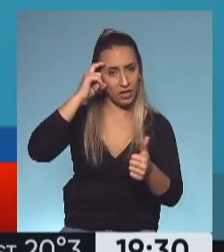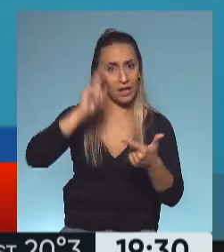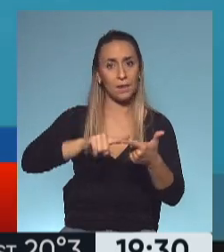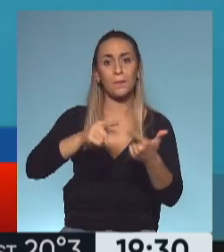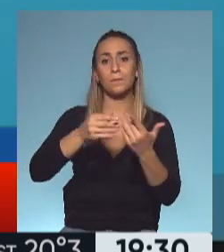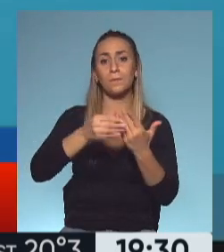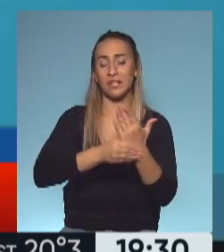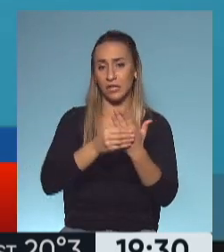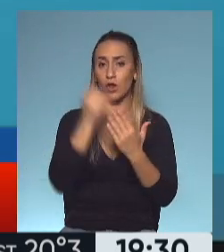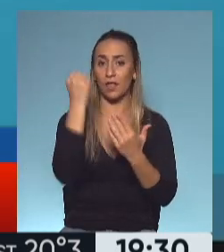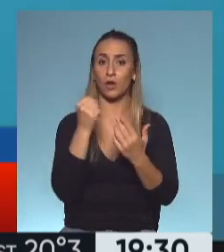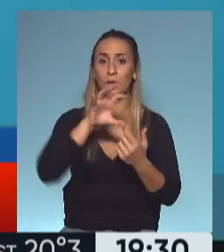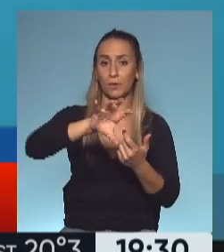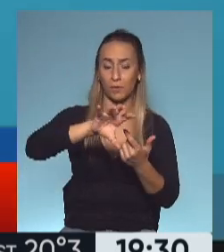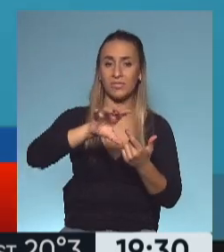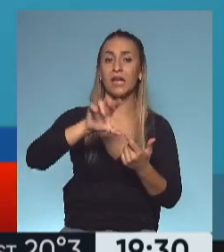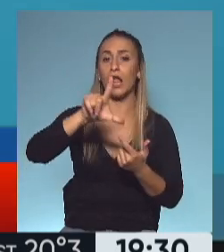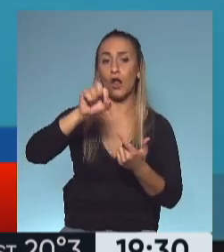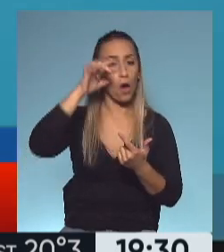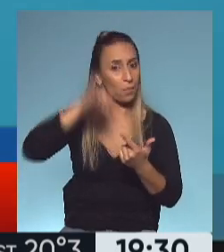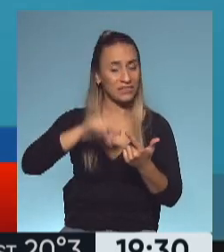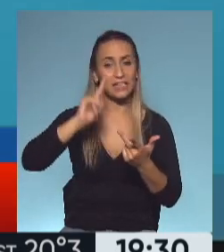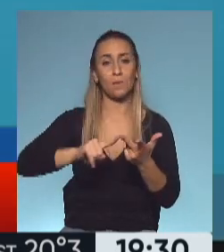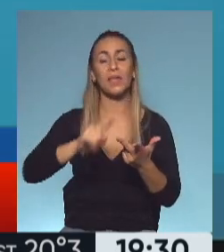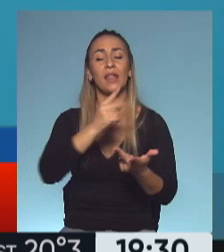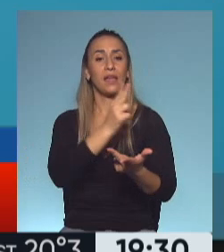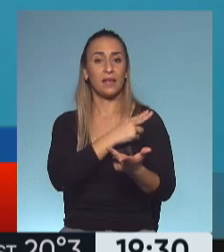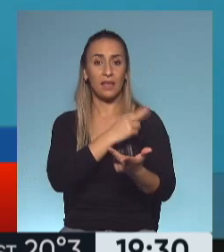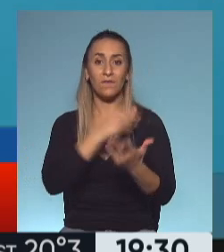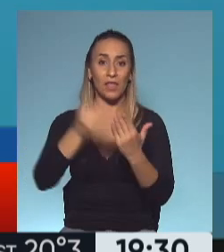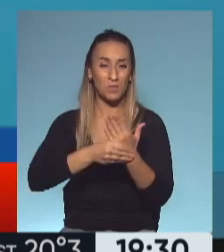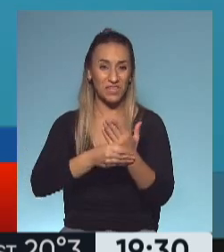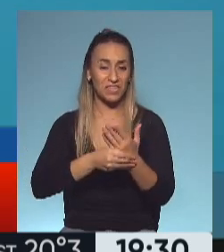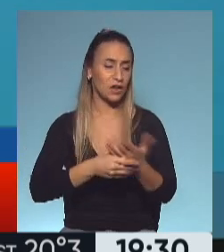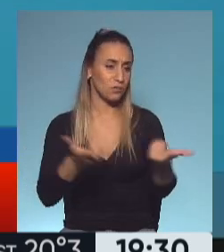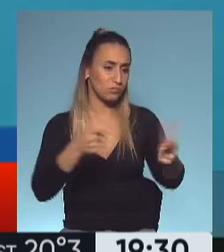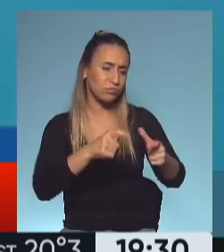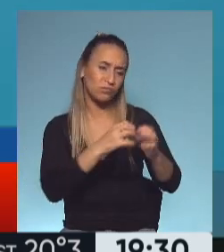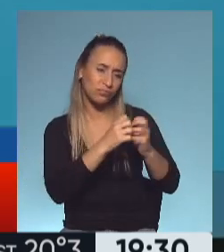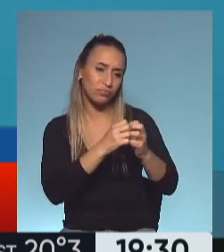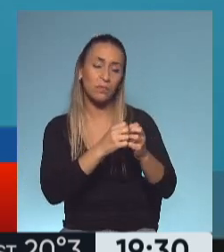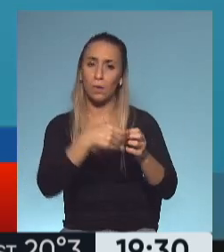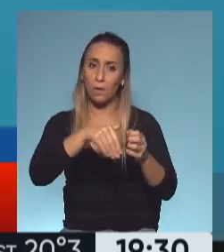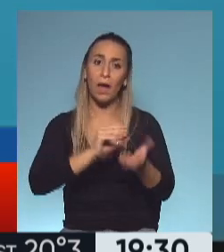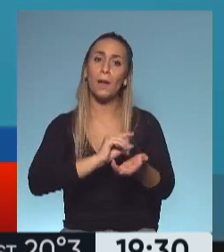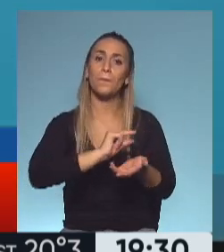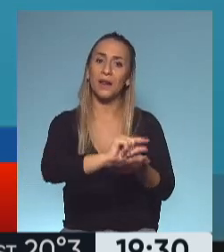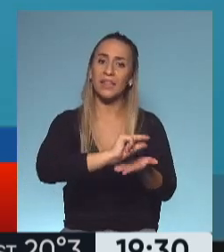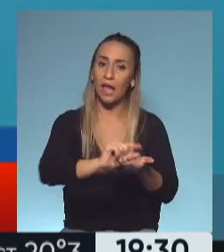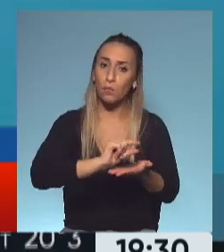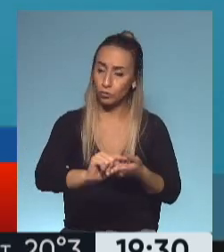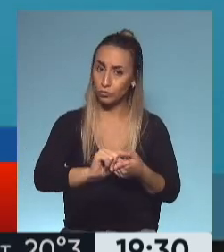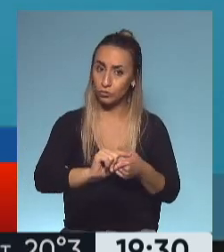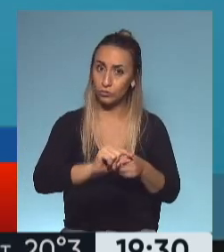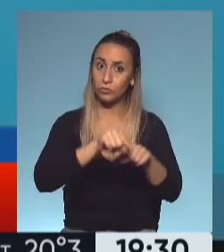de Economía de la provincia, Pablo López, y con el jefe de gabinete. Se van a ampliar las prestaciones